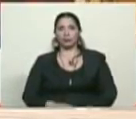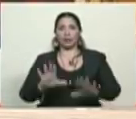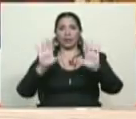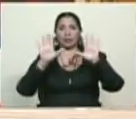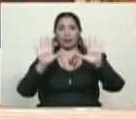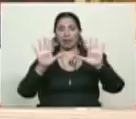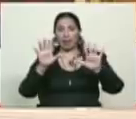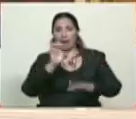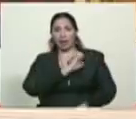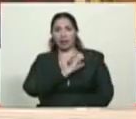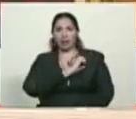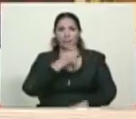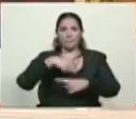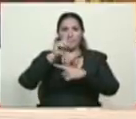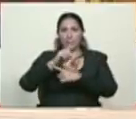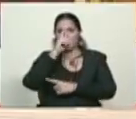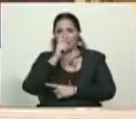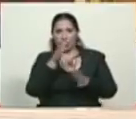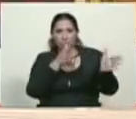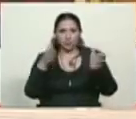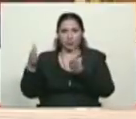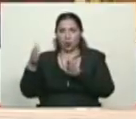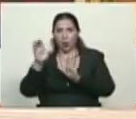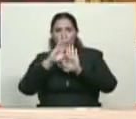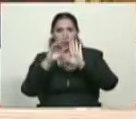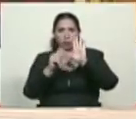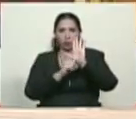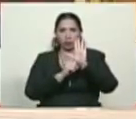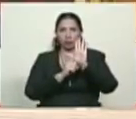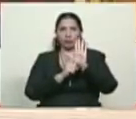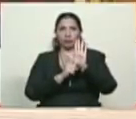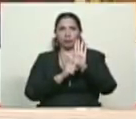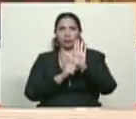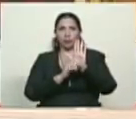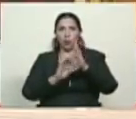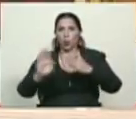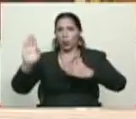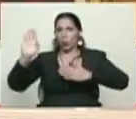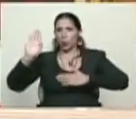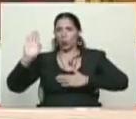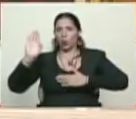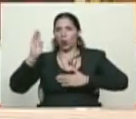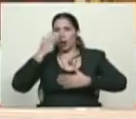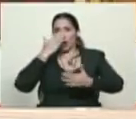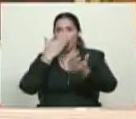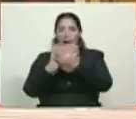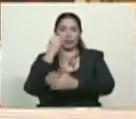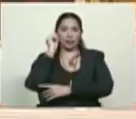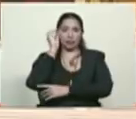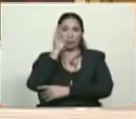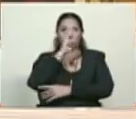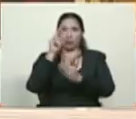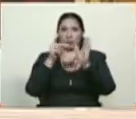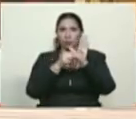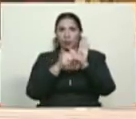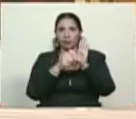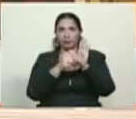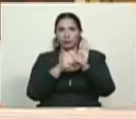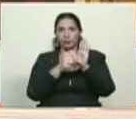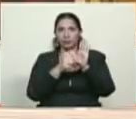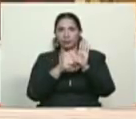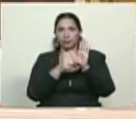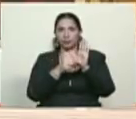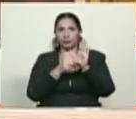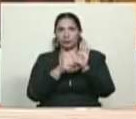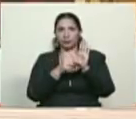del primer año de su periodo constitucional, mediante juramento ante la Asamblea Nacional.